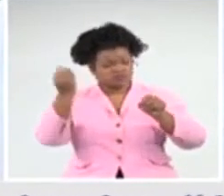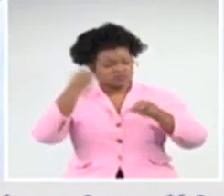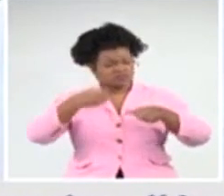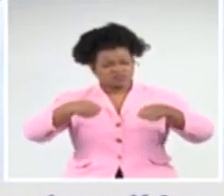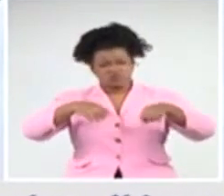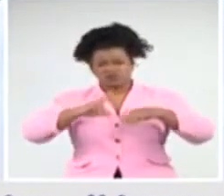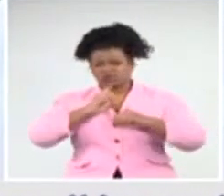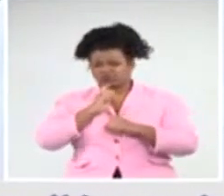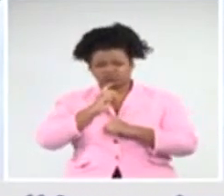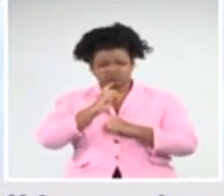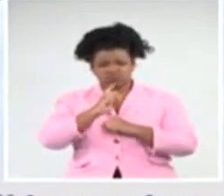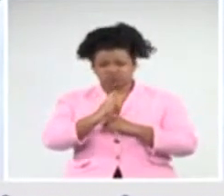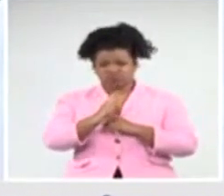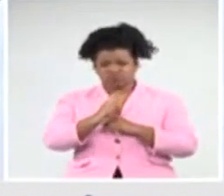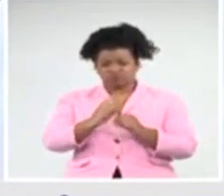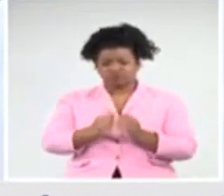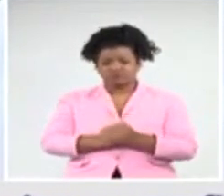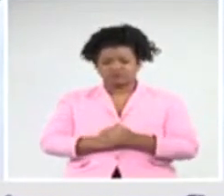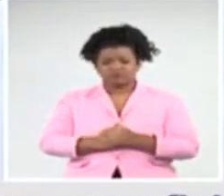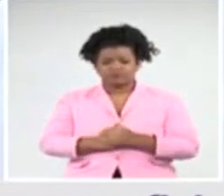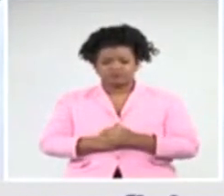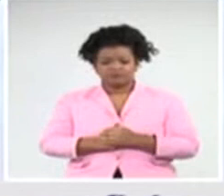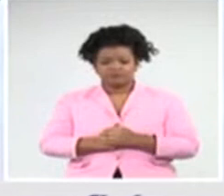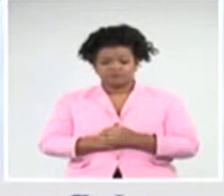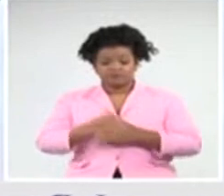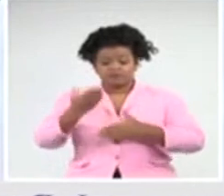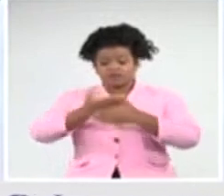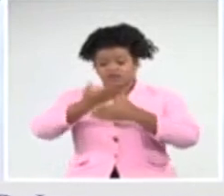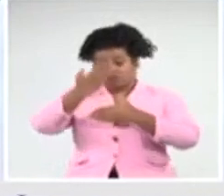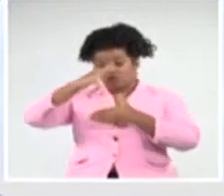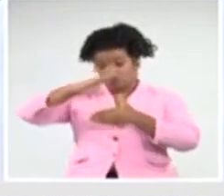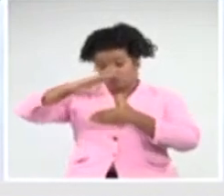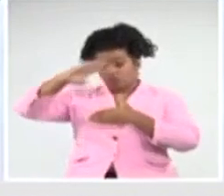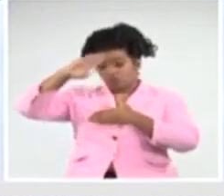compleja. La provincia de Santiago de Cuba,